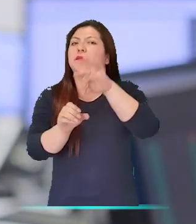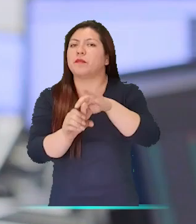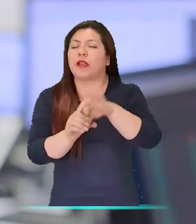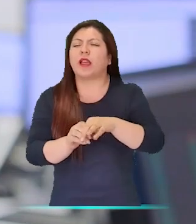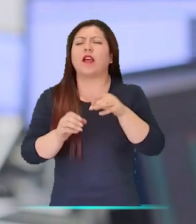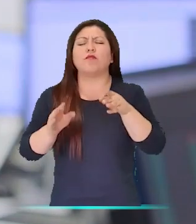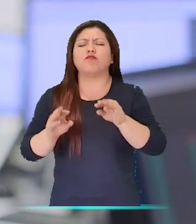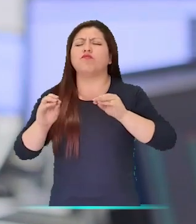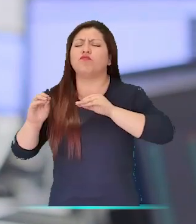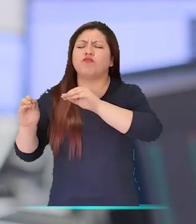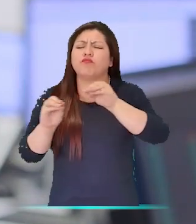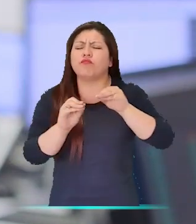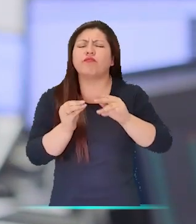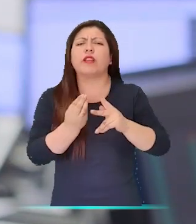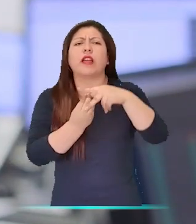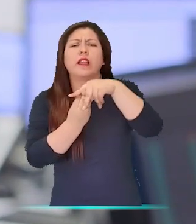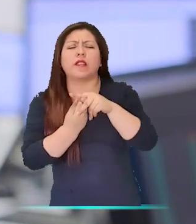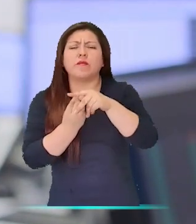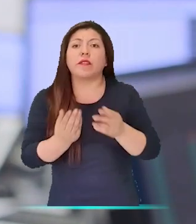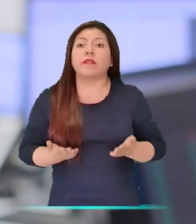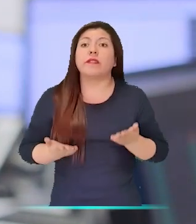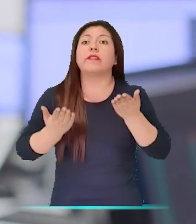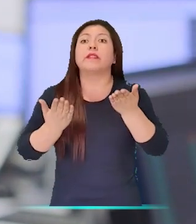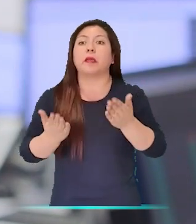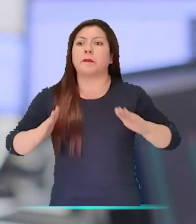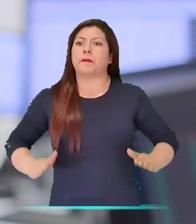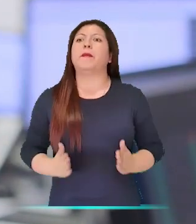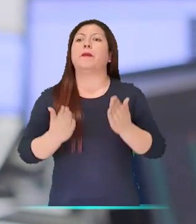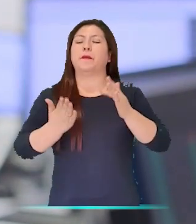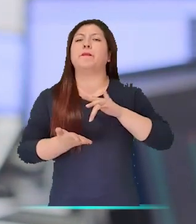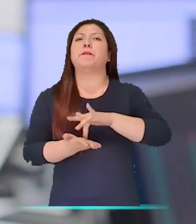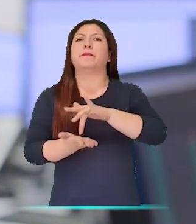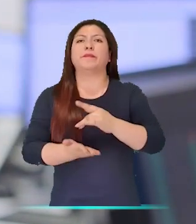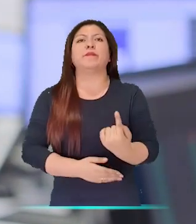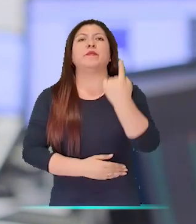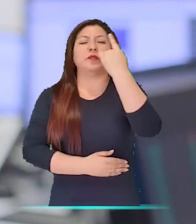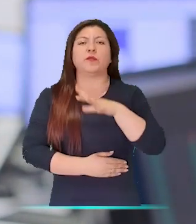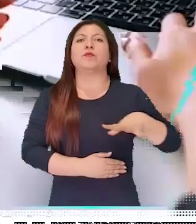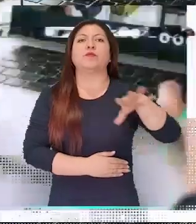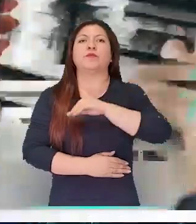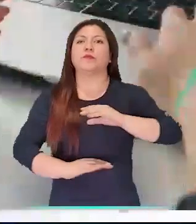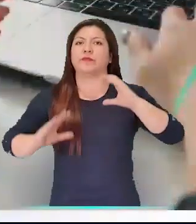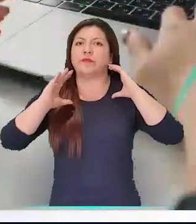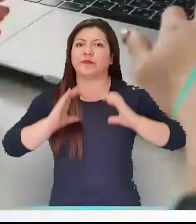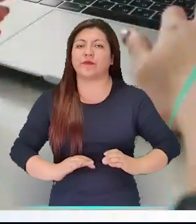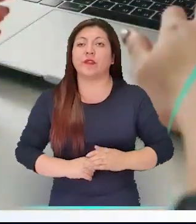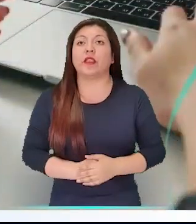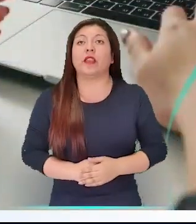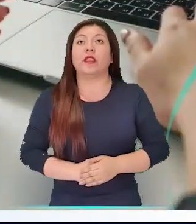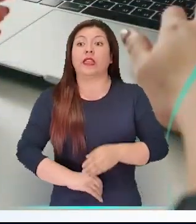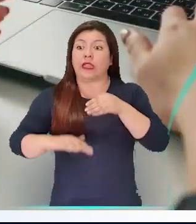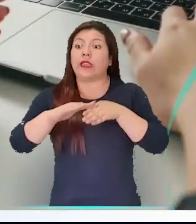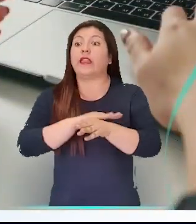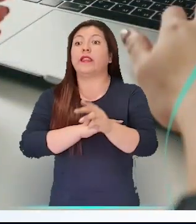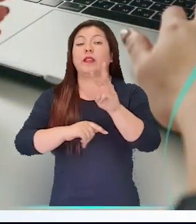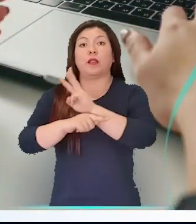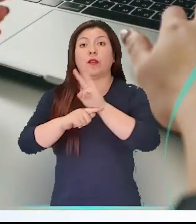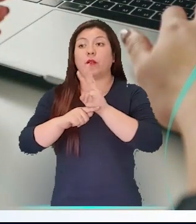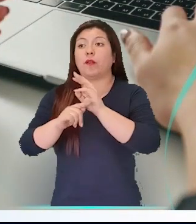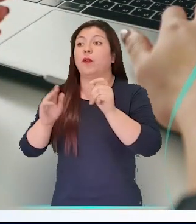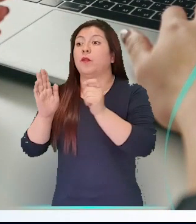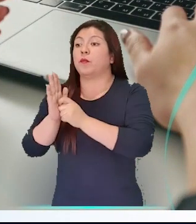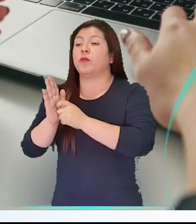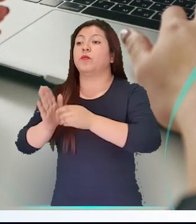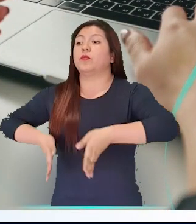y conocer herramientas para mejorar nuestra participación política como ciudadanos. Estando ya en nuestra página